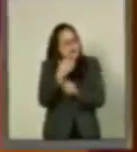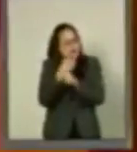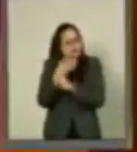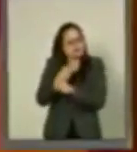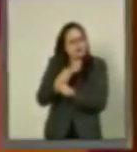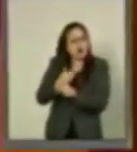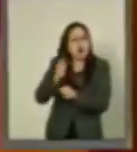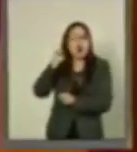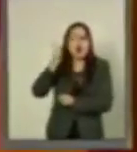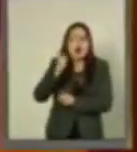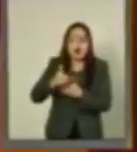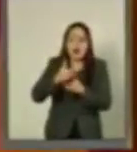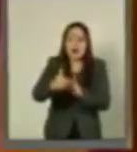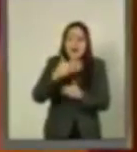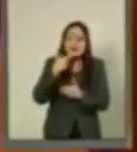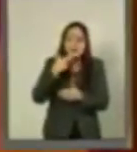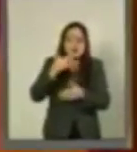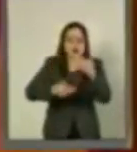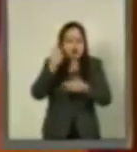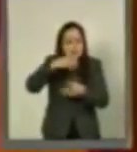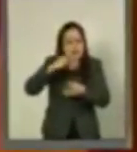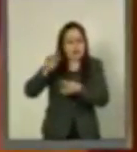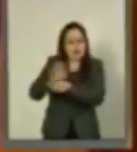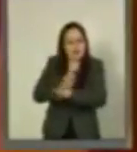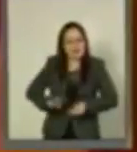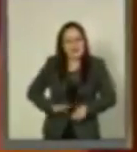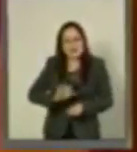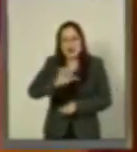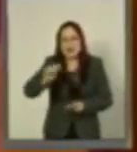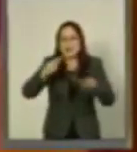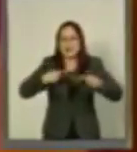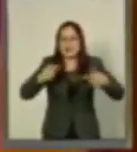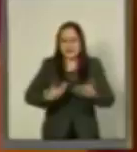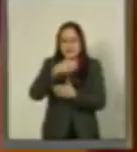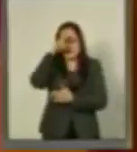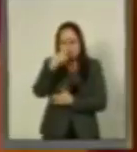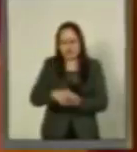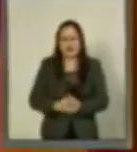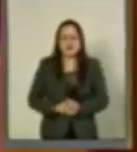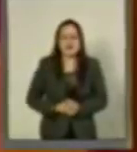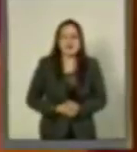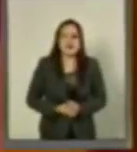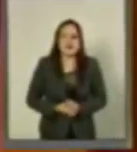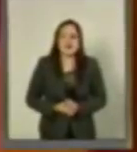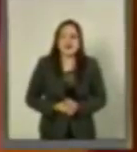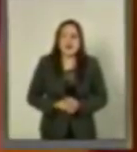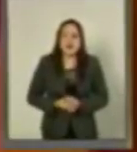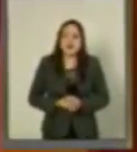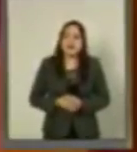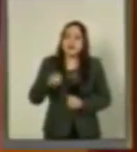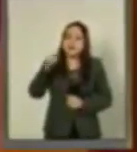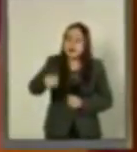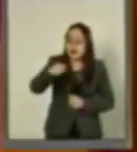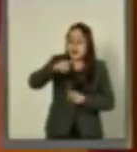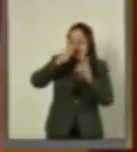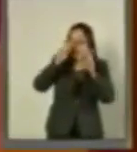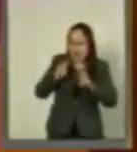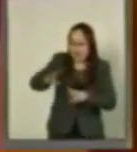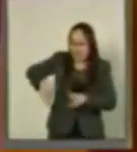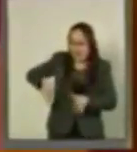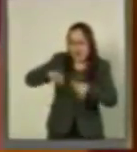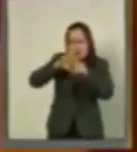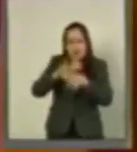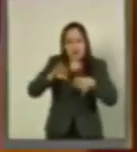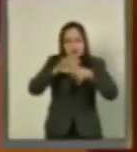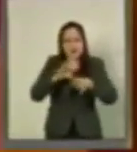Esperemos ya pronto esté funcionando para bien de los mexicanos. Sobre los temas que usted refiere, yo lo